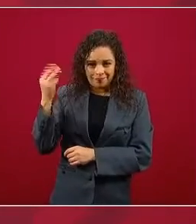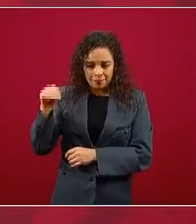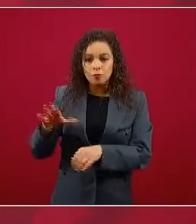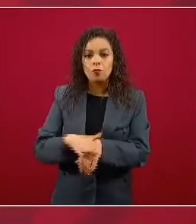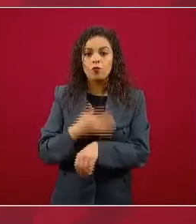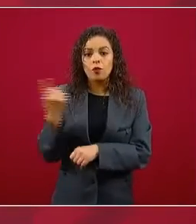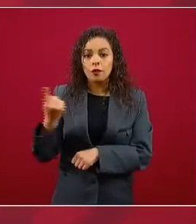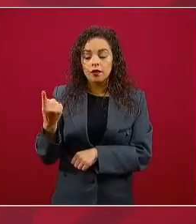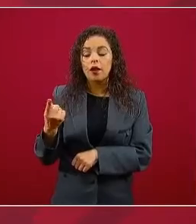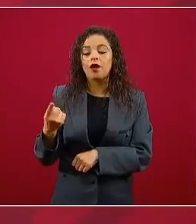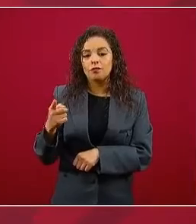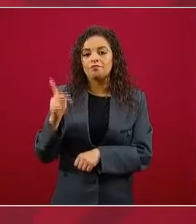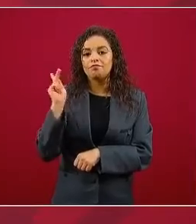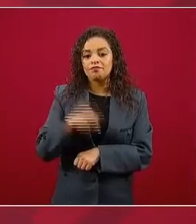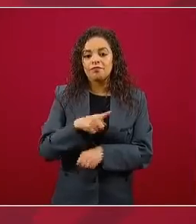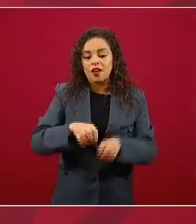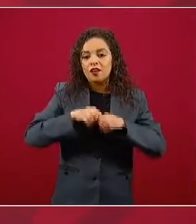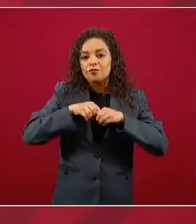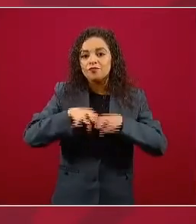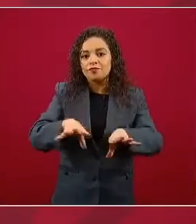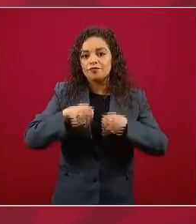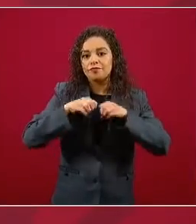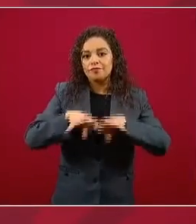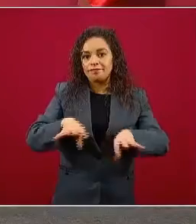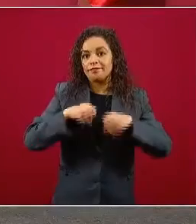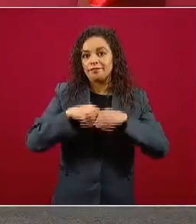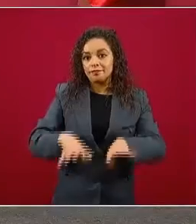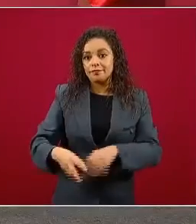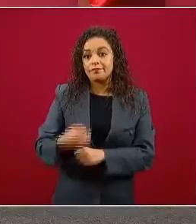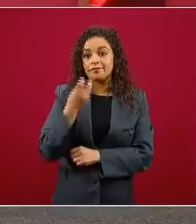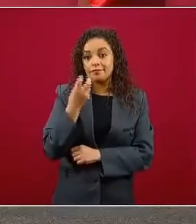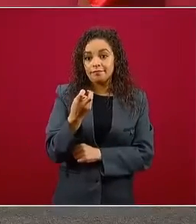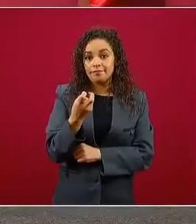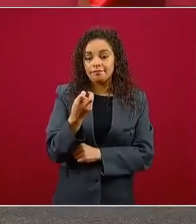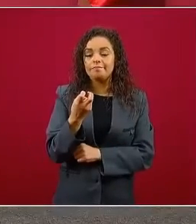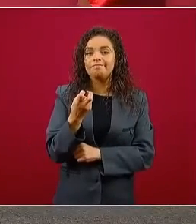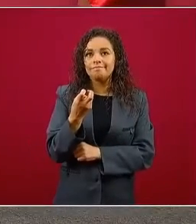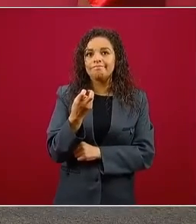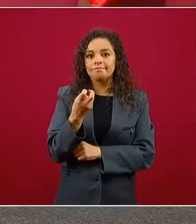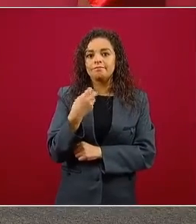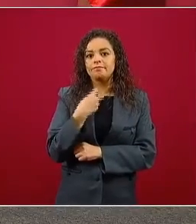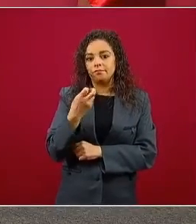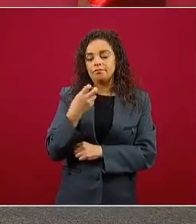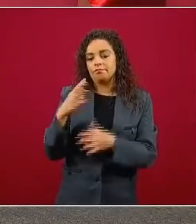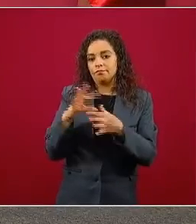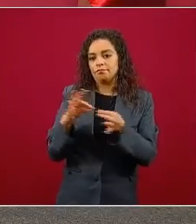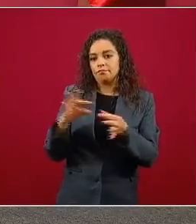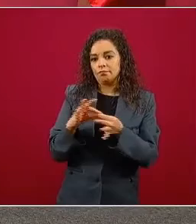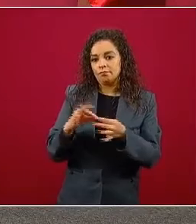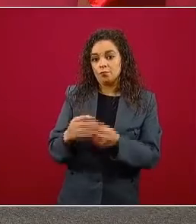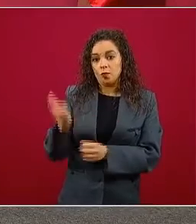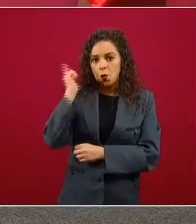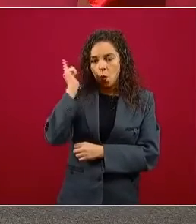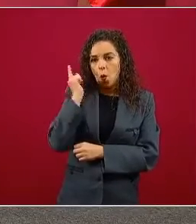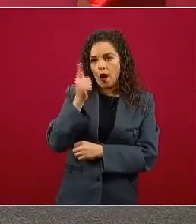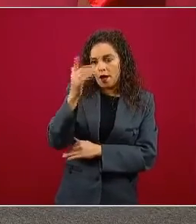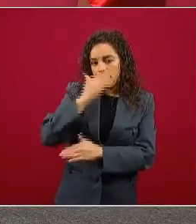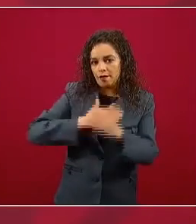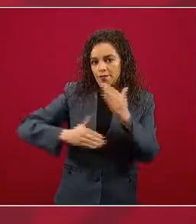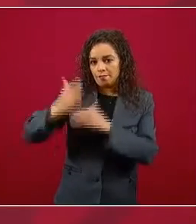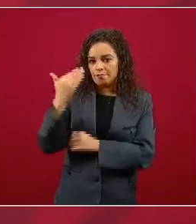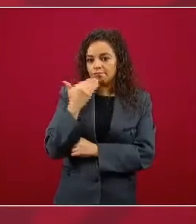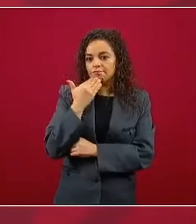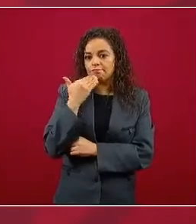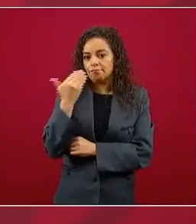hacer a la Bolsa de Valores. Yo creo que hasta les va a ir bien en sus acciones, ojalá les vaya bien,